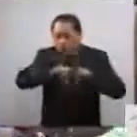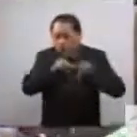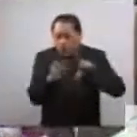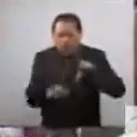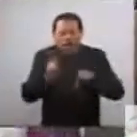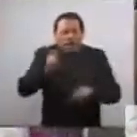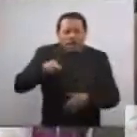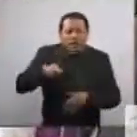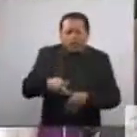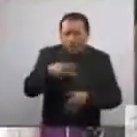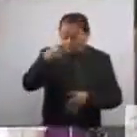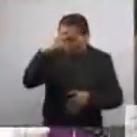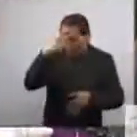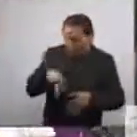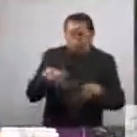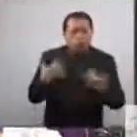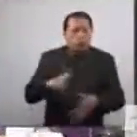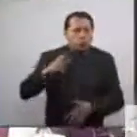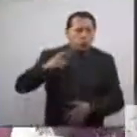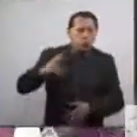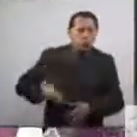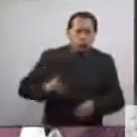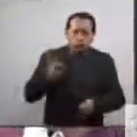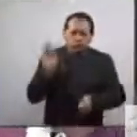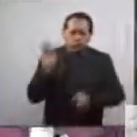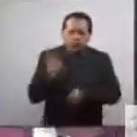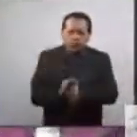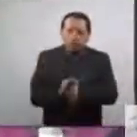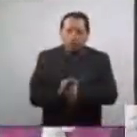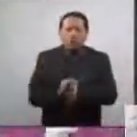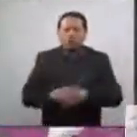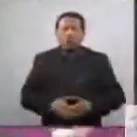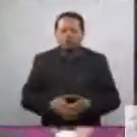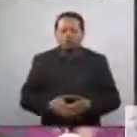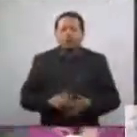llamado México. Tlaxcamati mía. Muchas gracias. Muchas gracias.